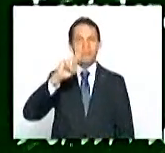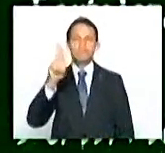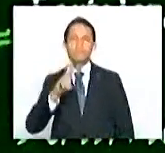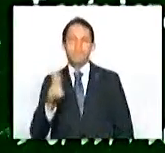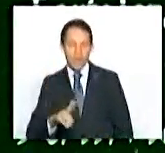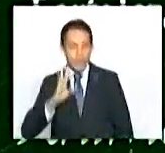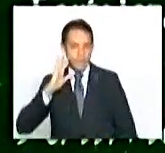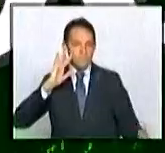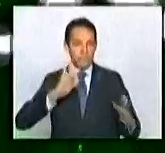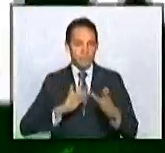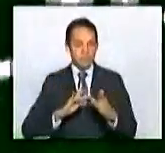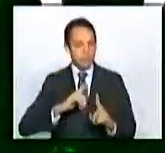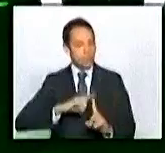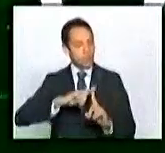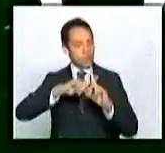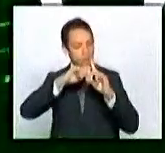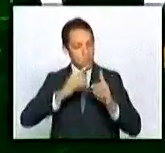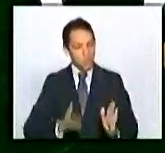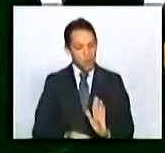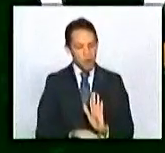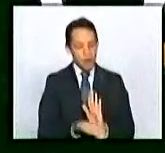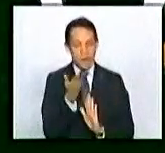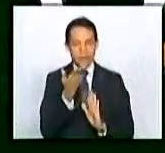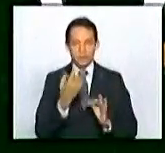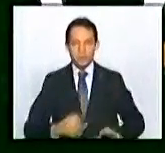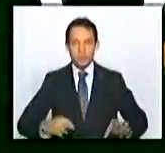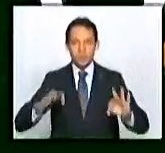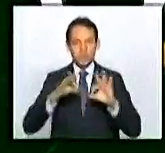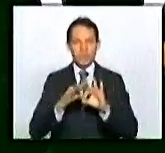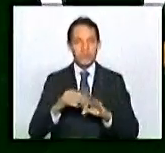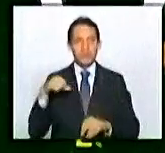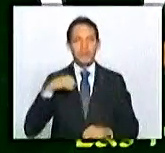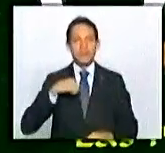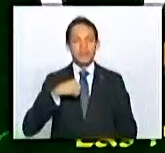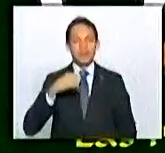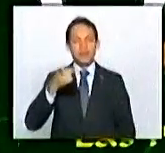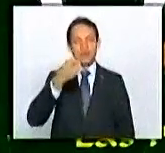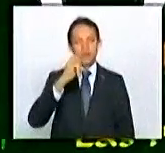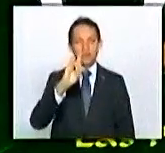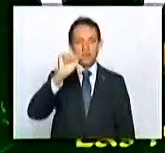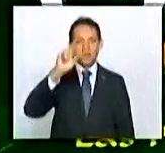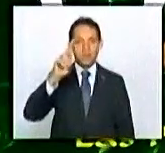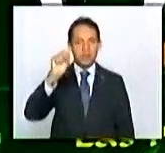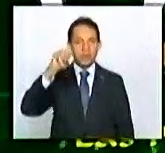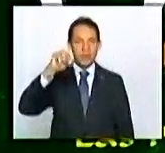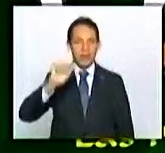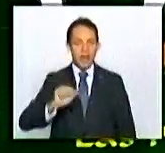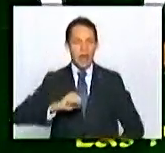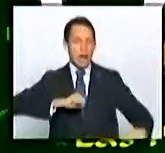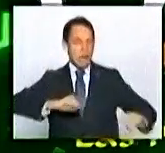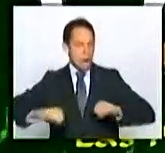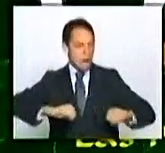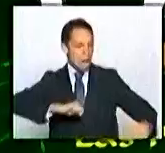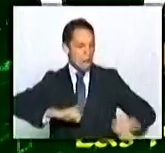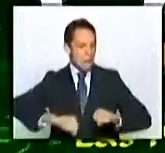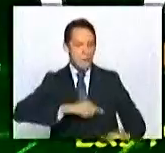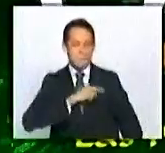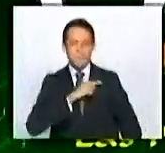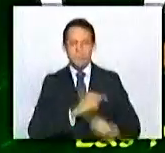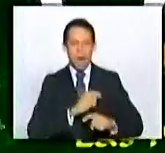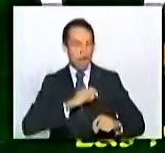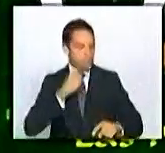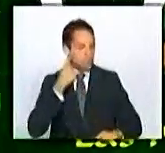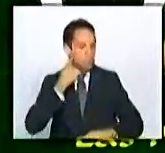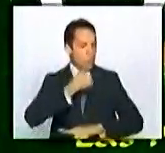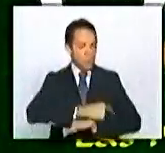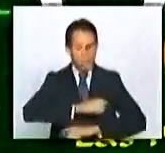los estados de ánimo. Optimés con guaraná y complejo B aumenta la energía que se necesita para mantenerse activo todo